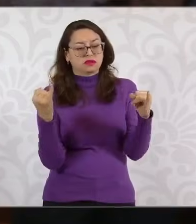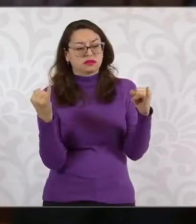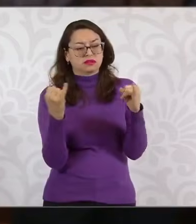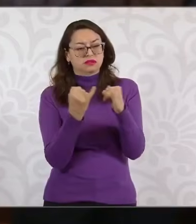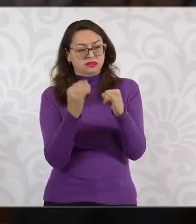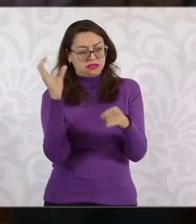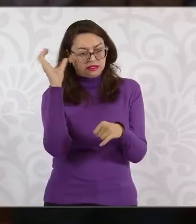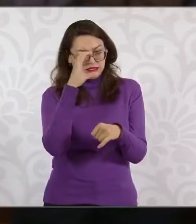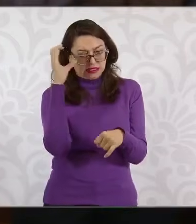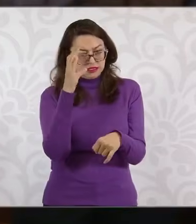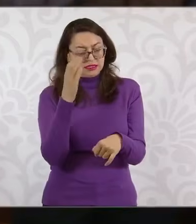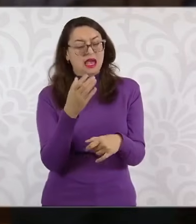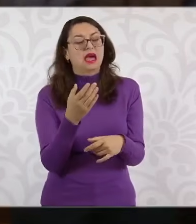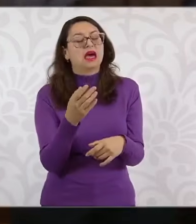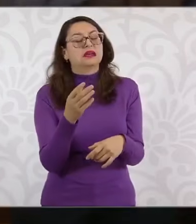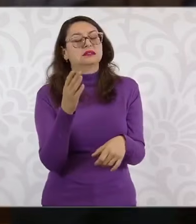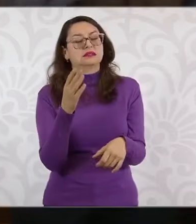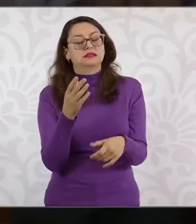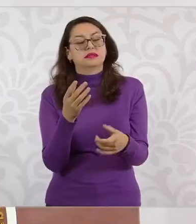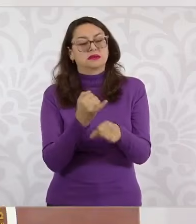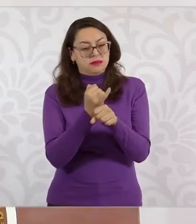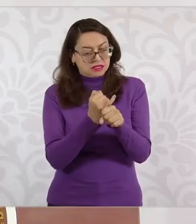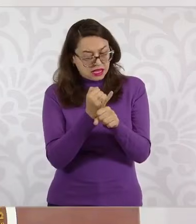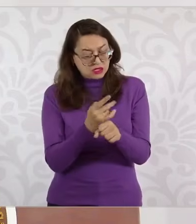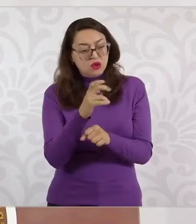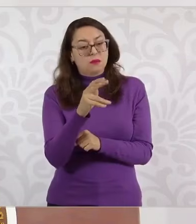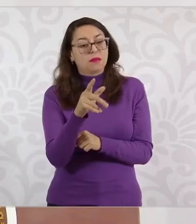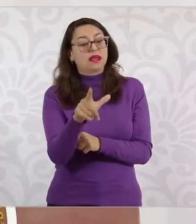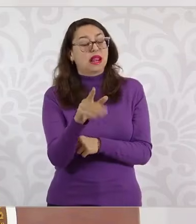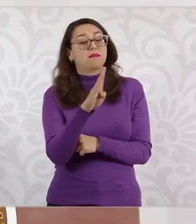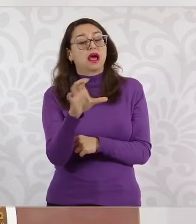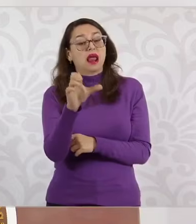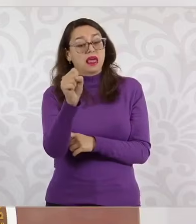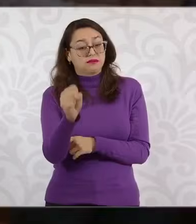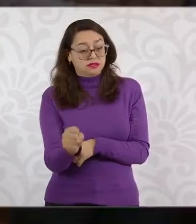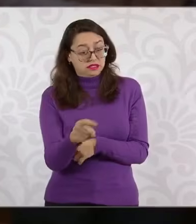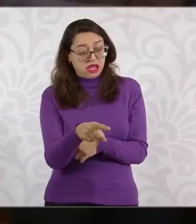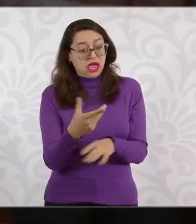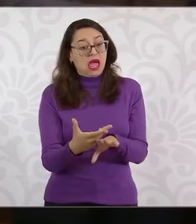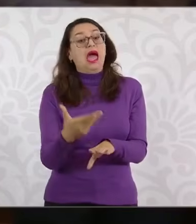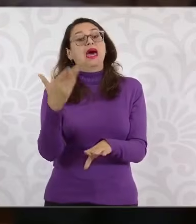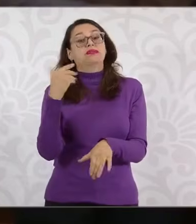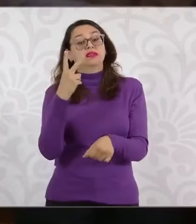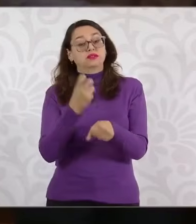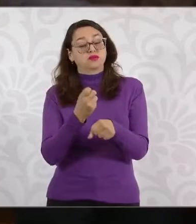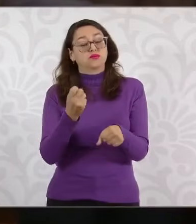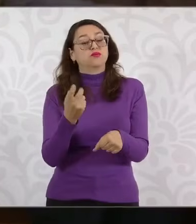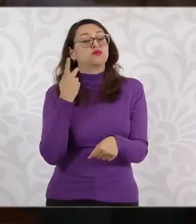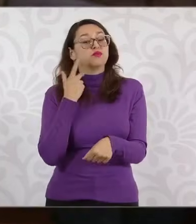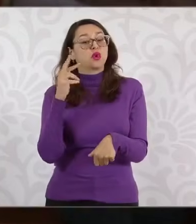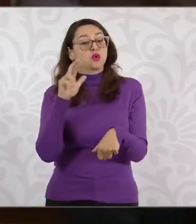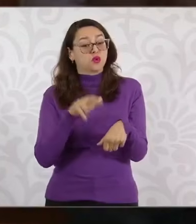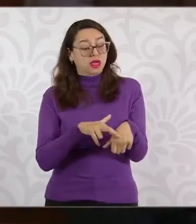de Ciencias Penales en Baja California Sur. Él, antes de este puesto, había sido su procurador de delitos de alto impacto. Estuvo como